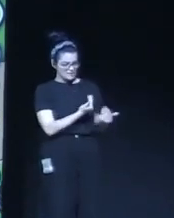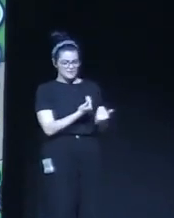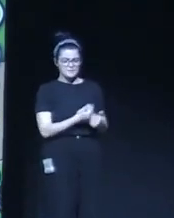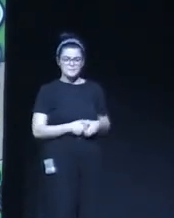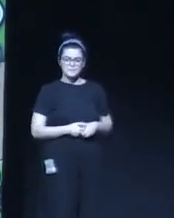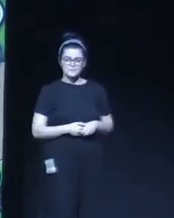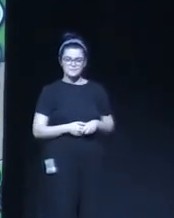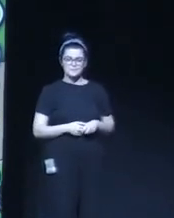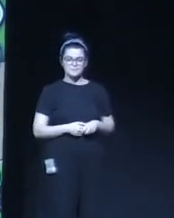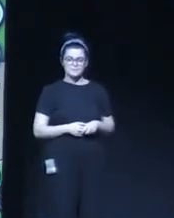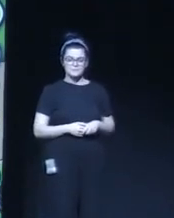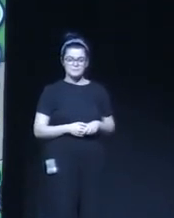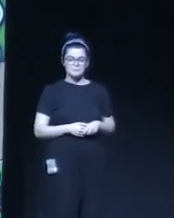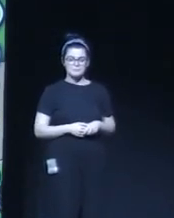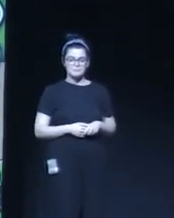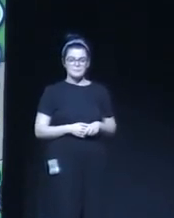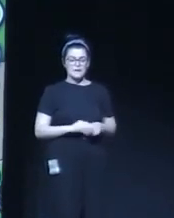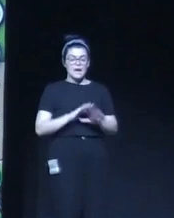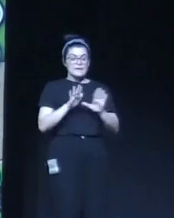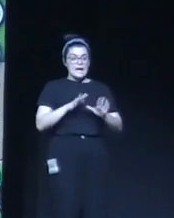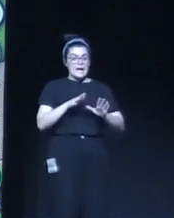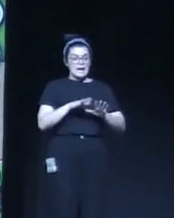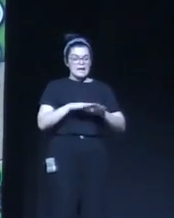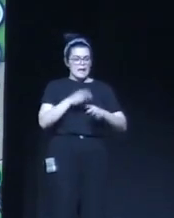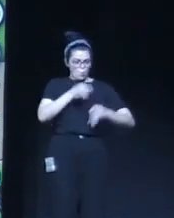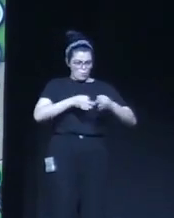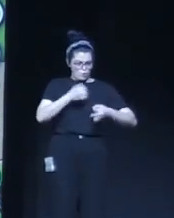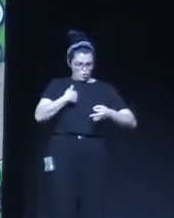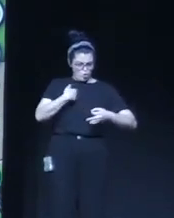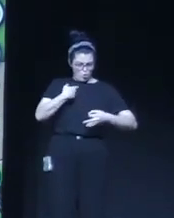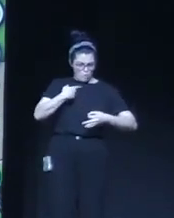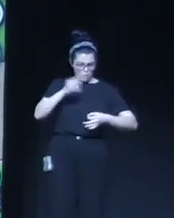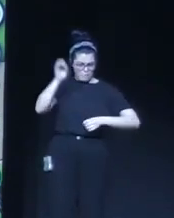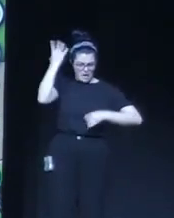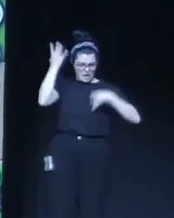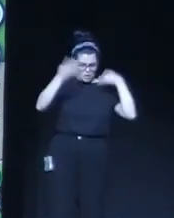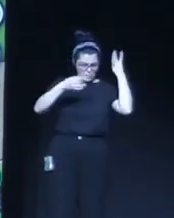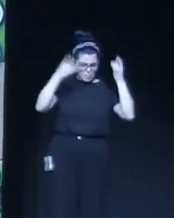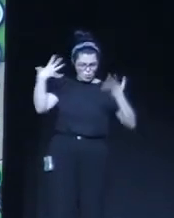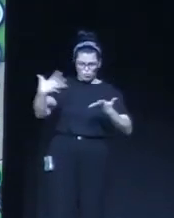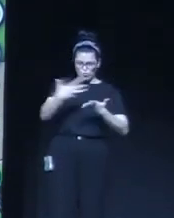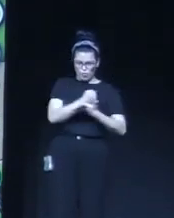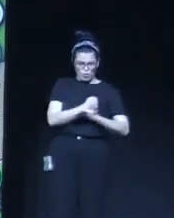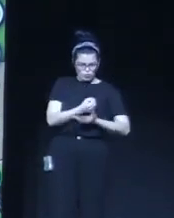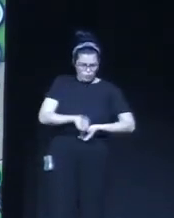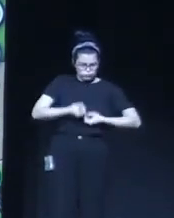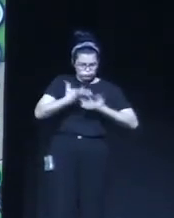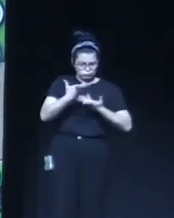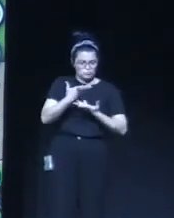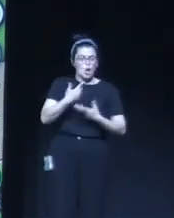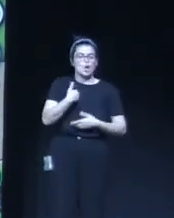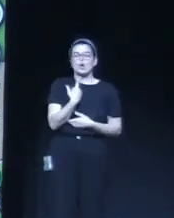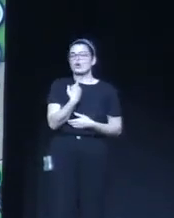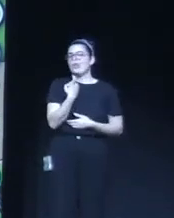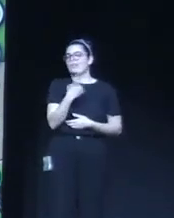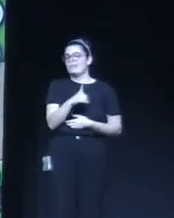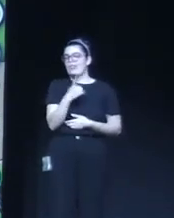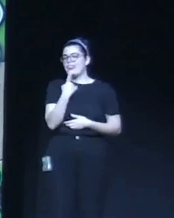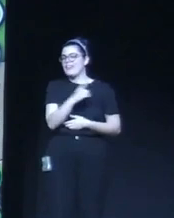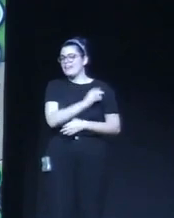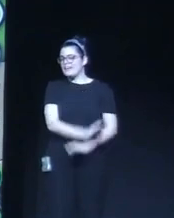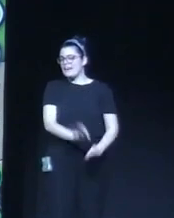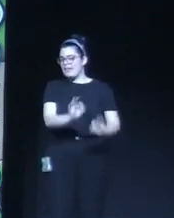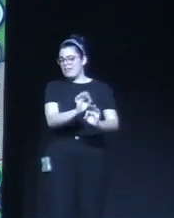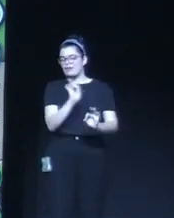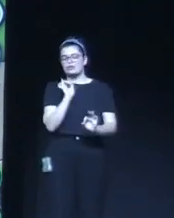dilo. Claro que el, sí. El juicio me lo invento todo, ¿eh? Lo que hablo me lo invento todo. Lo improviso todo. No tenía que decir nada, más